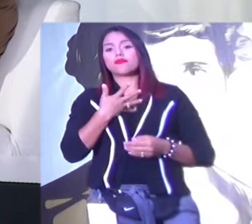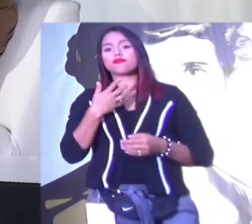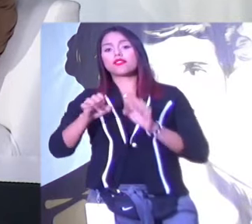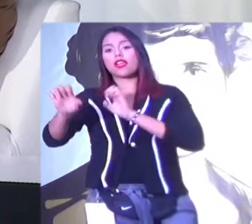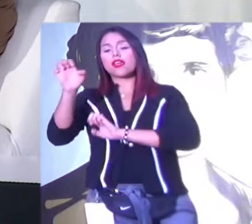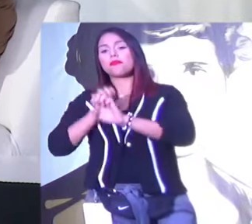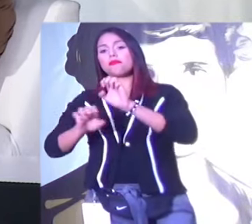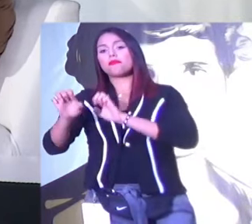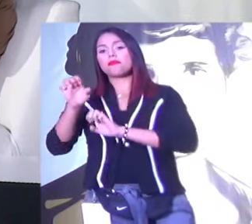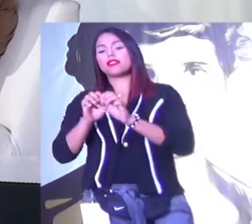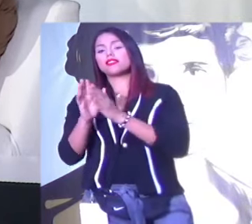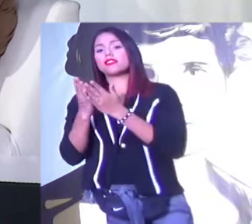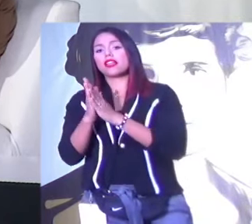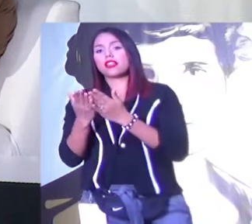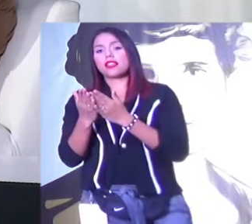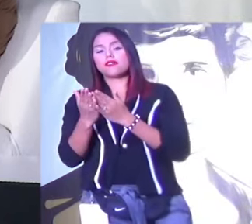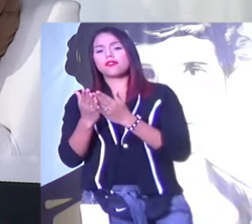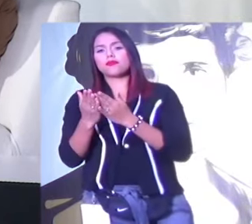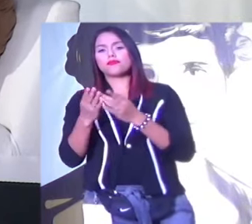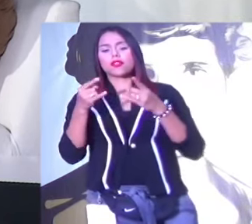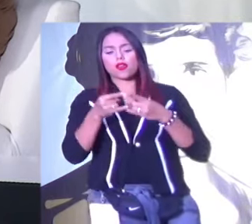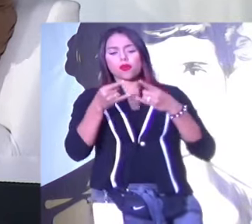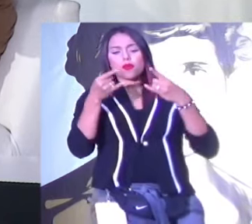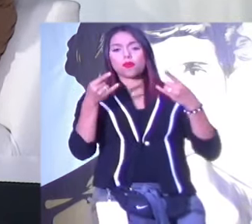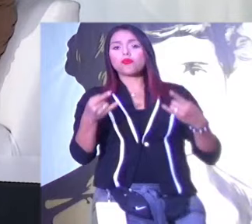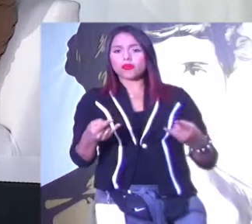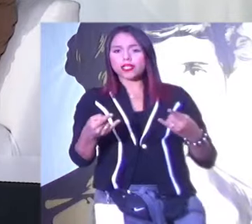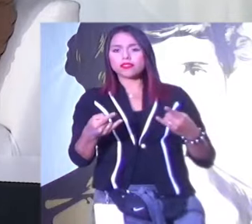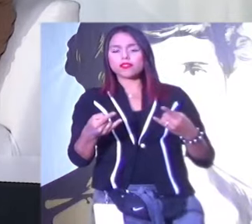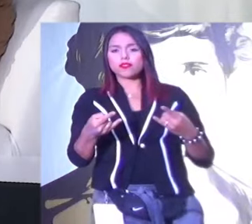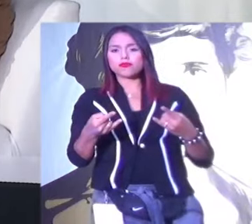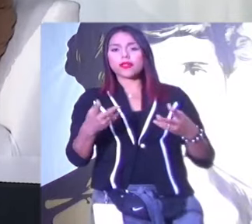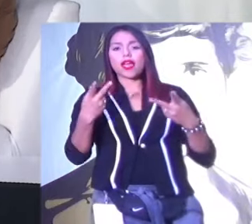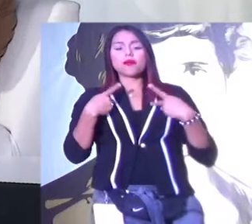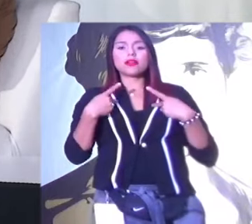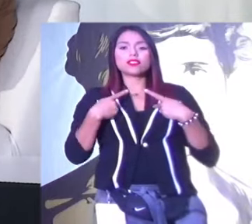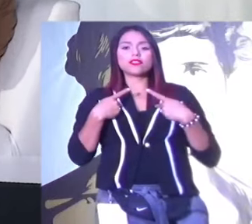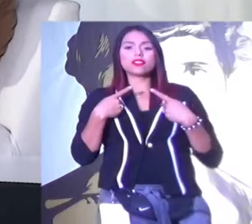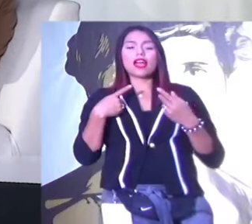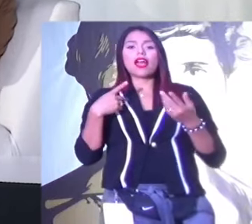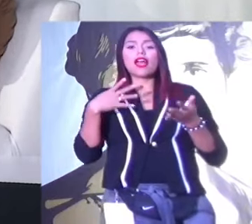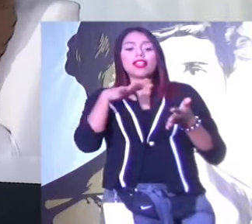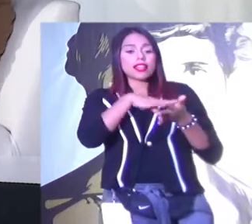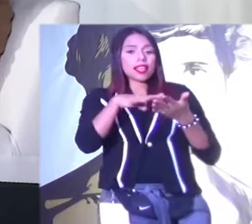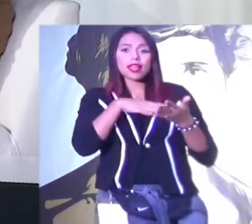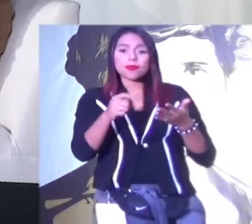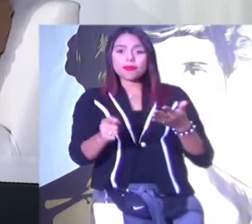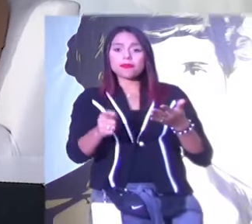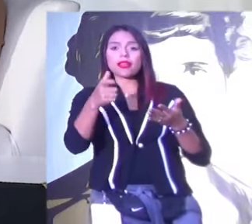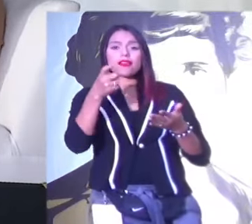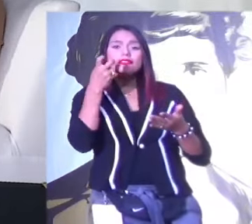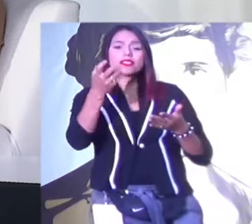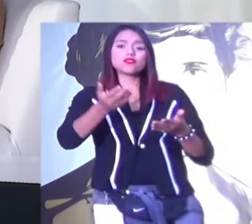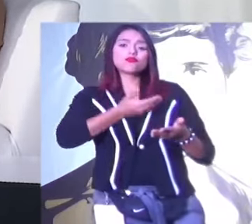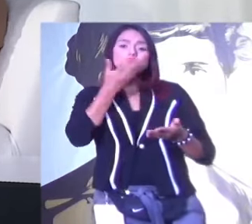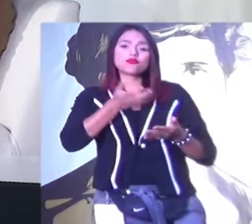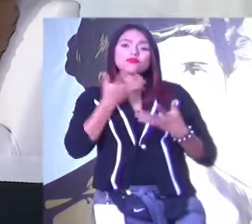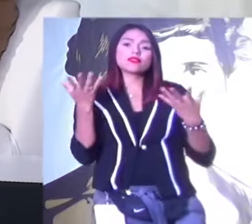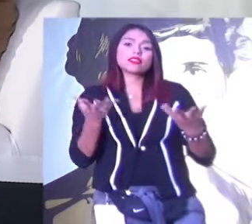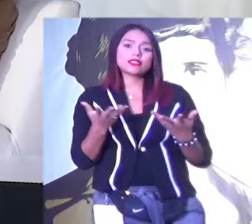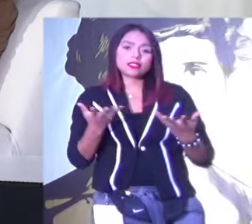cuento es una gran herramienta para introducir a jóvenes y a gente que no tiene hábitos de lectura, por muchas razones, ¿no? Porque suelen